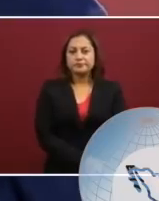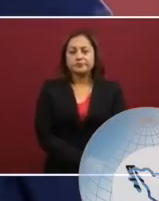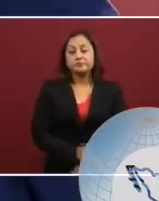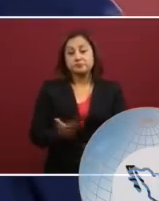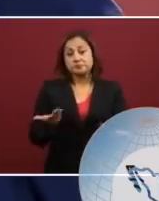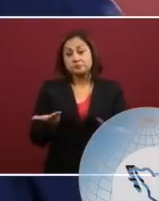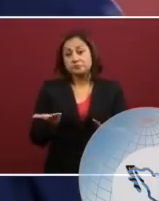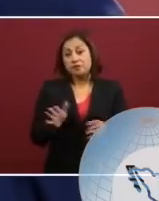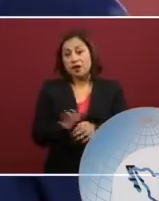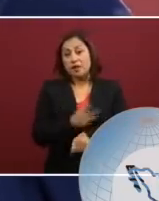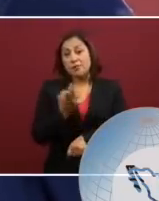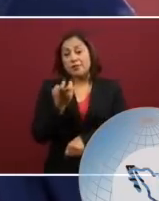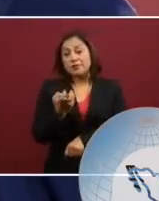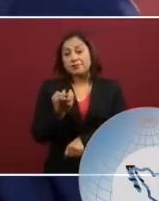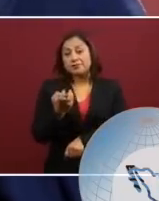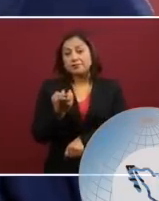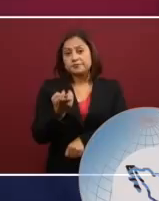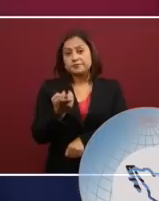Entonces, se